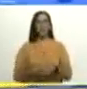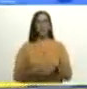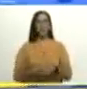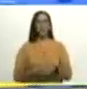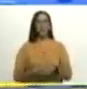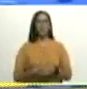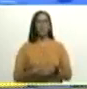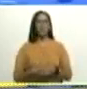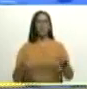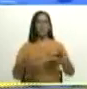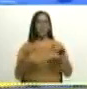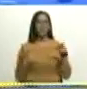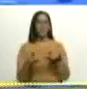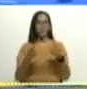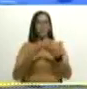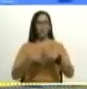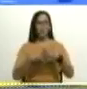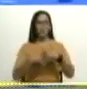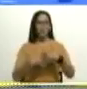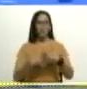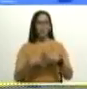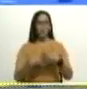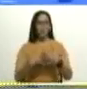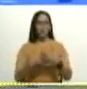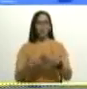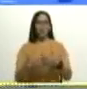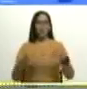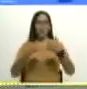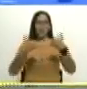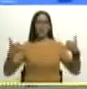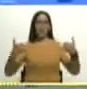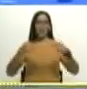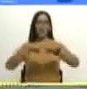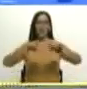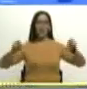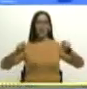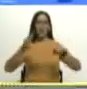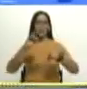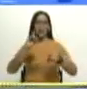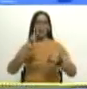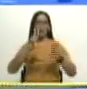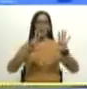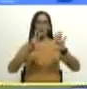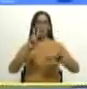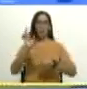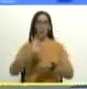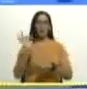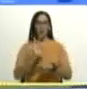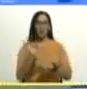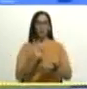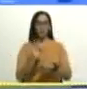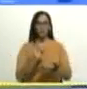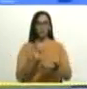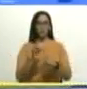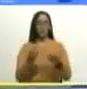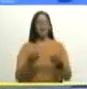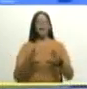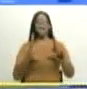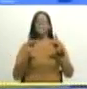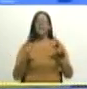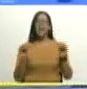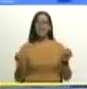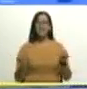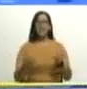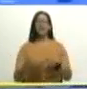5.31%. En el sector industrial, conductores de cables de aluminio, 82%. Envases plásticos, metálicos,